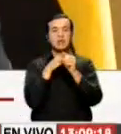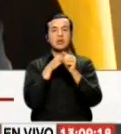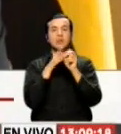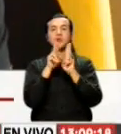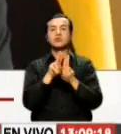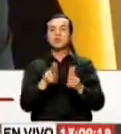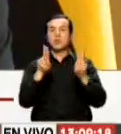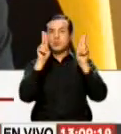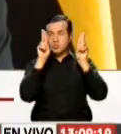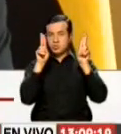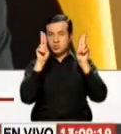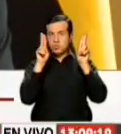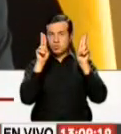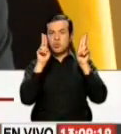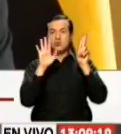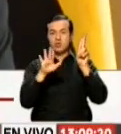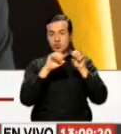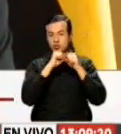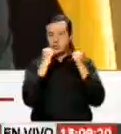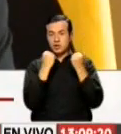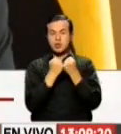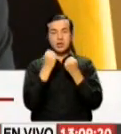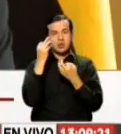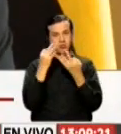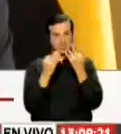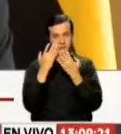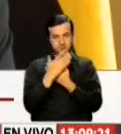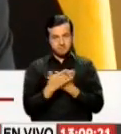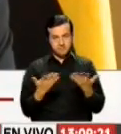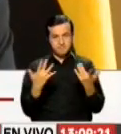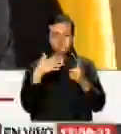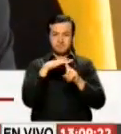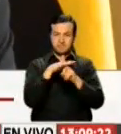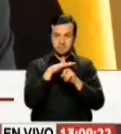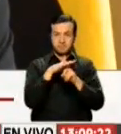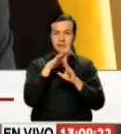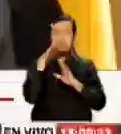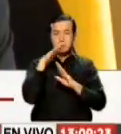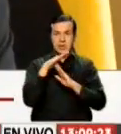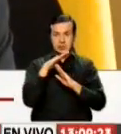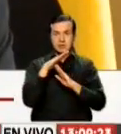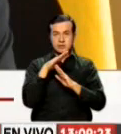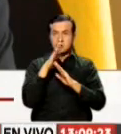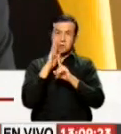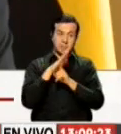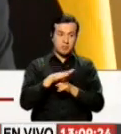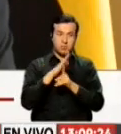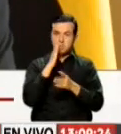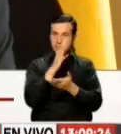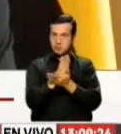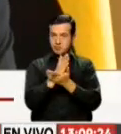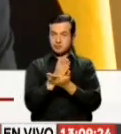sostenible y la construcción de sociedades justas, inclusivas, pacíficas y sin discriminación.